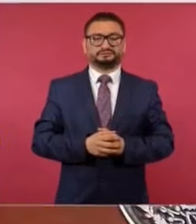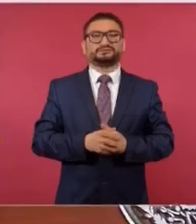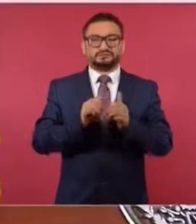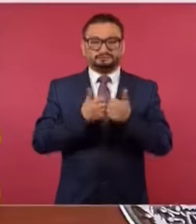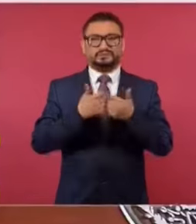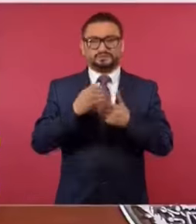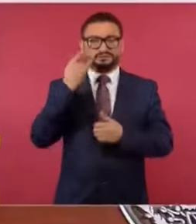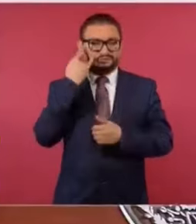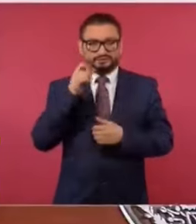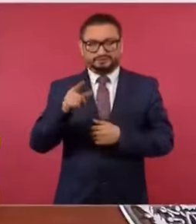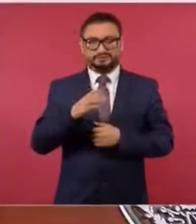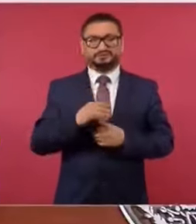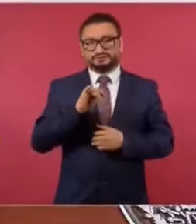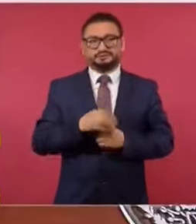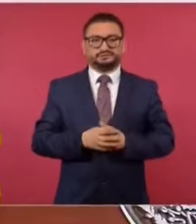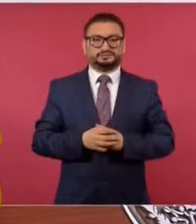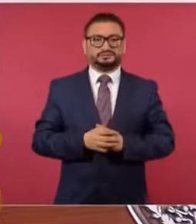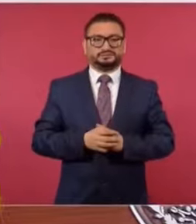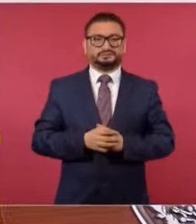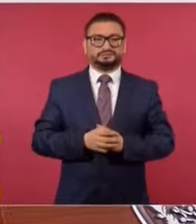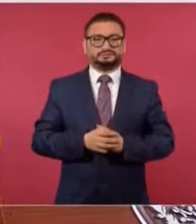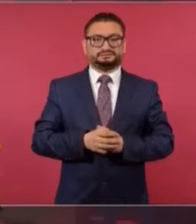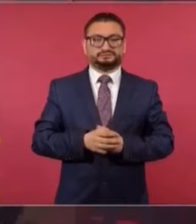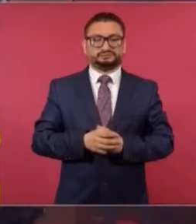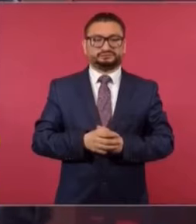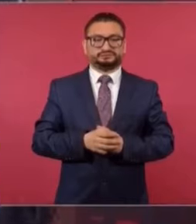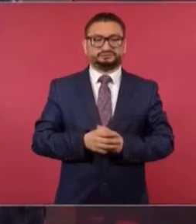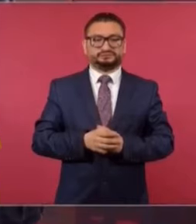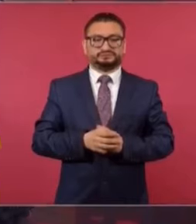pan de cazón de campeche, nada más que ese sí es. Sí. ¿Sí?